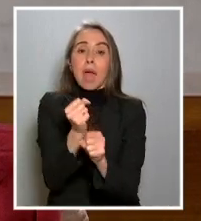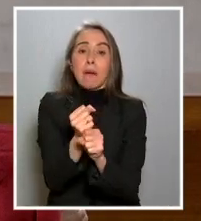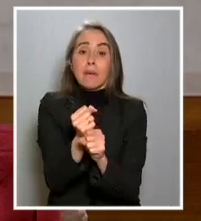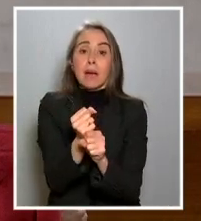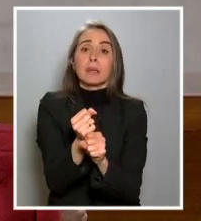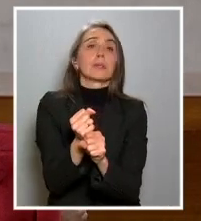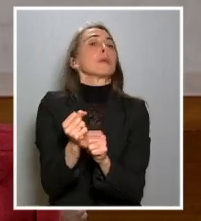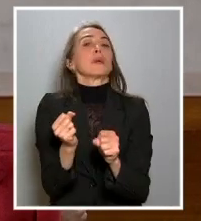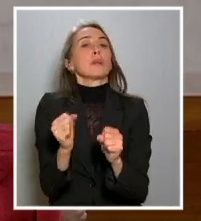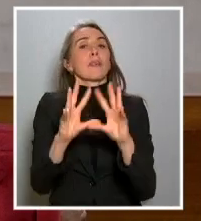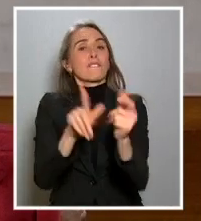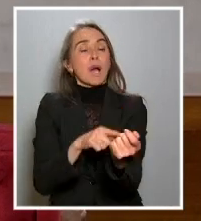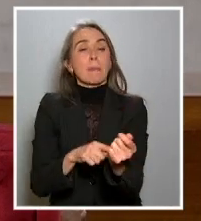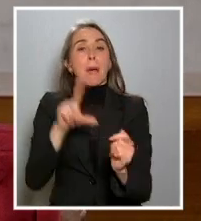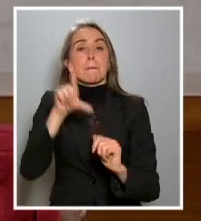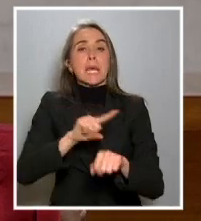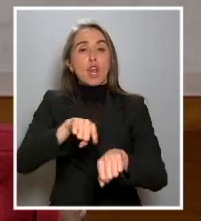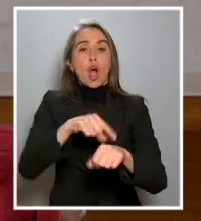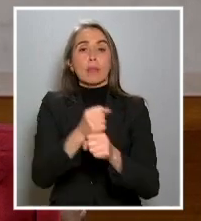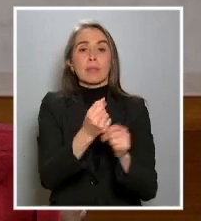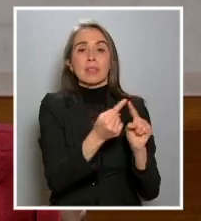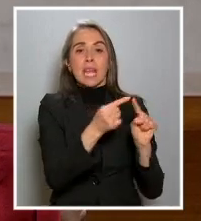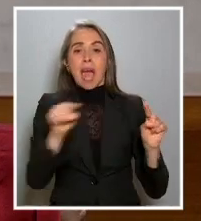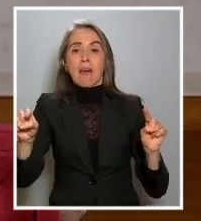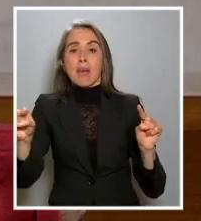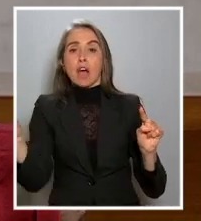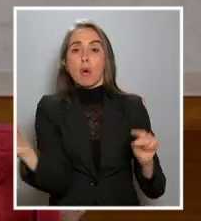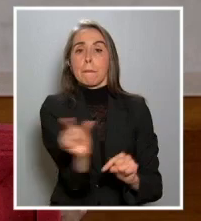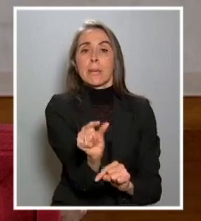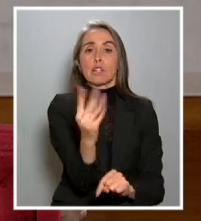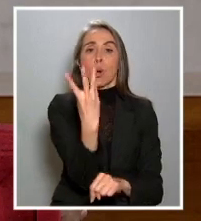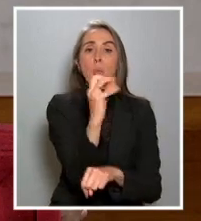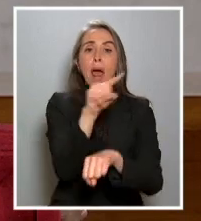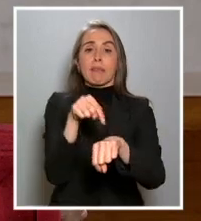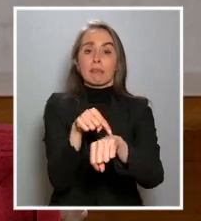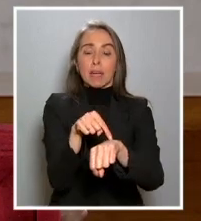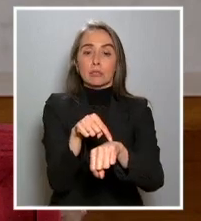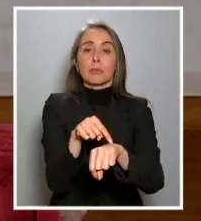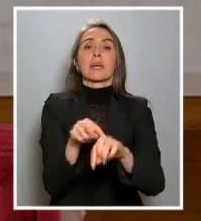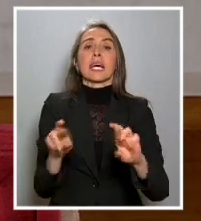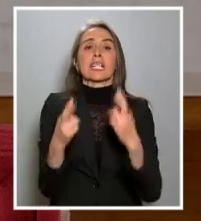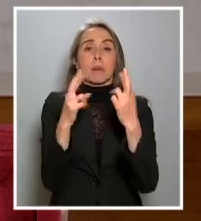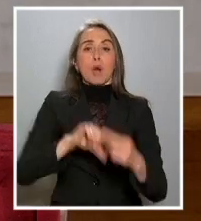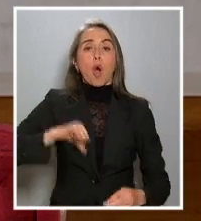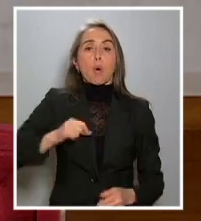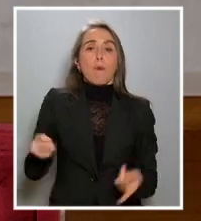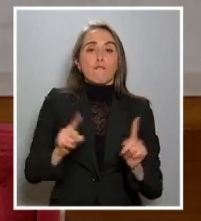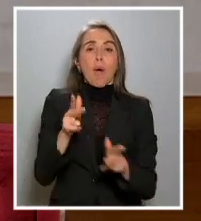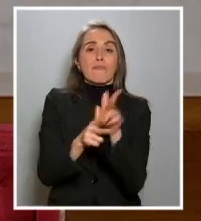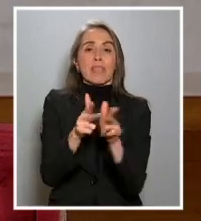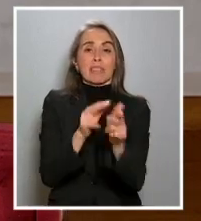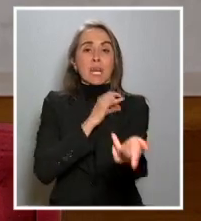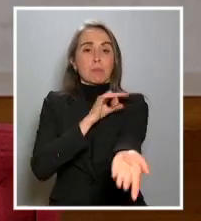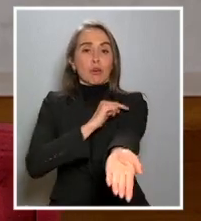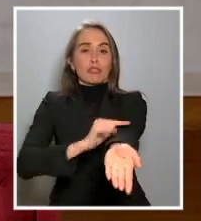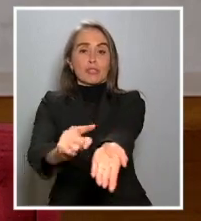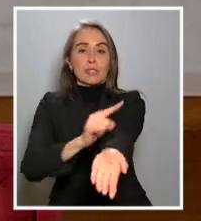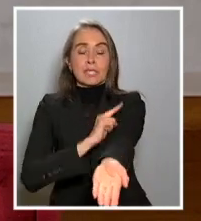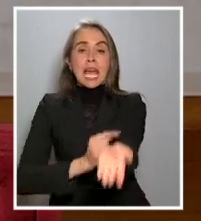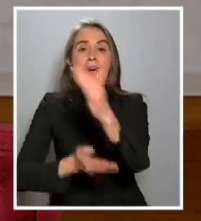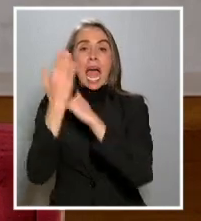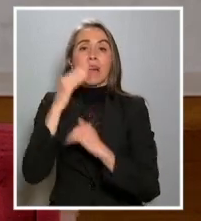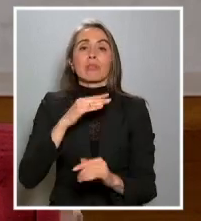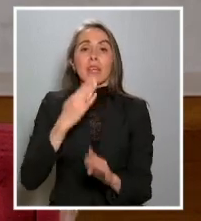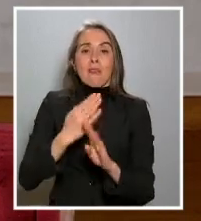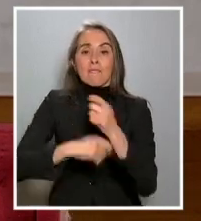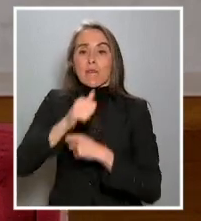de la reducción de la jornada laboral a las 40 horas. Hemos recuperado el orgullo ferroviario y donde había narcomausoleos, hoy